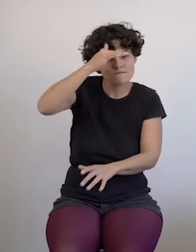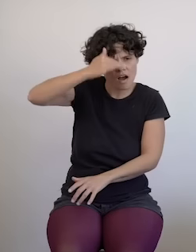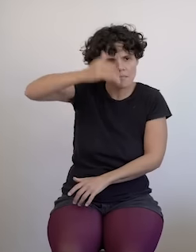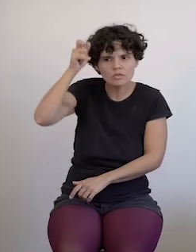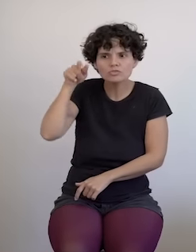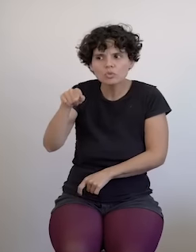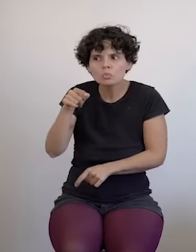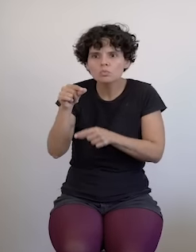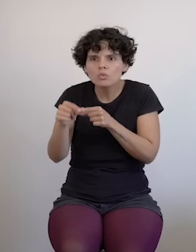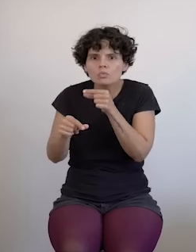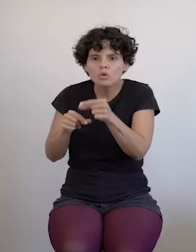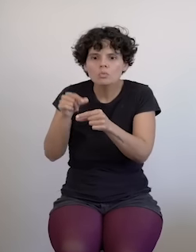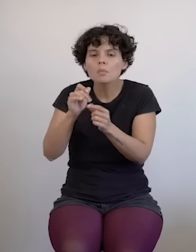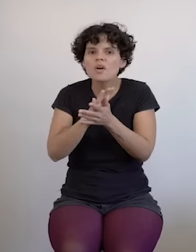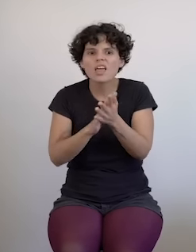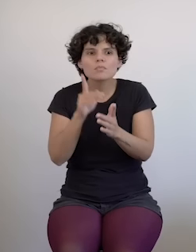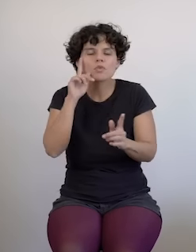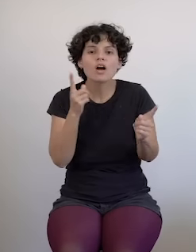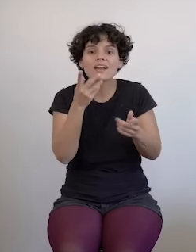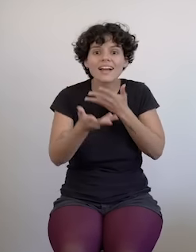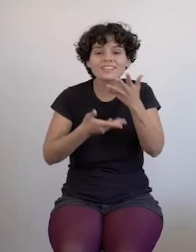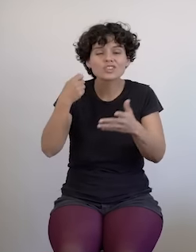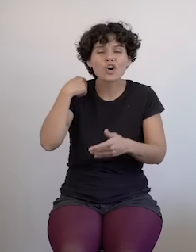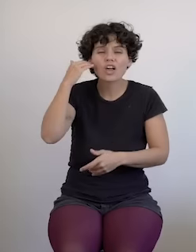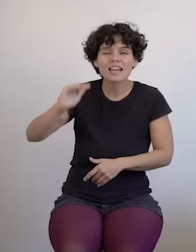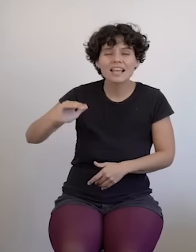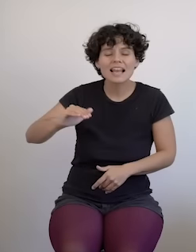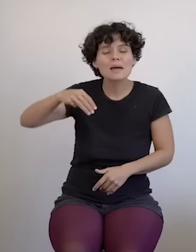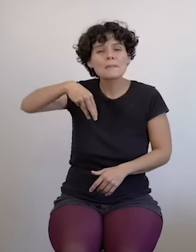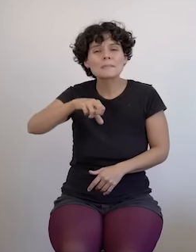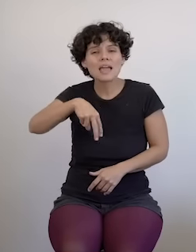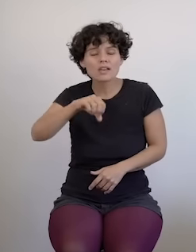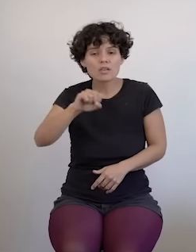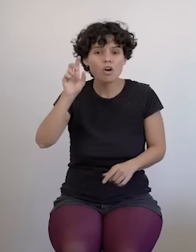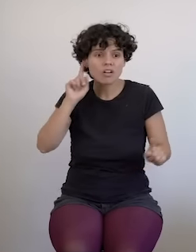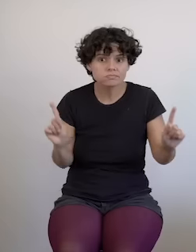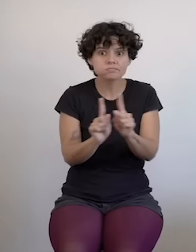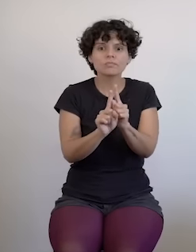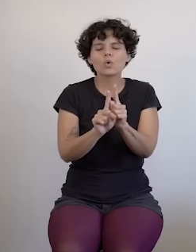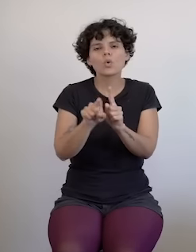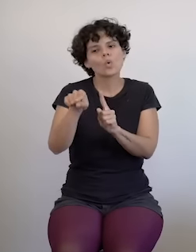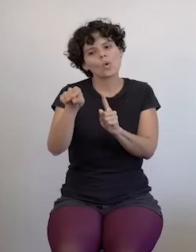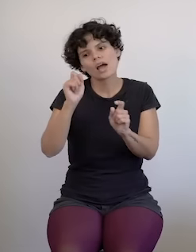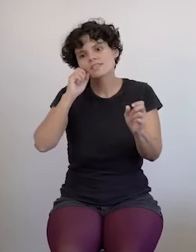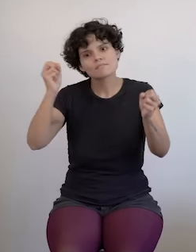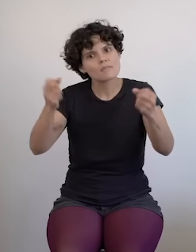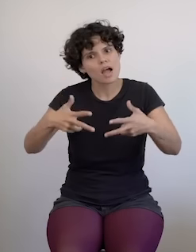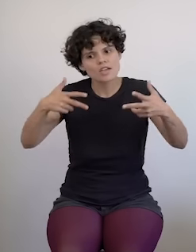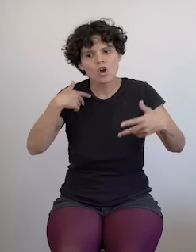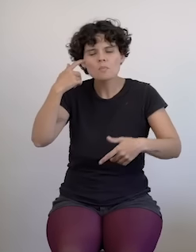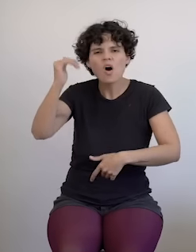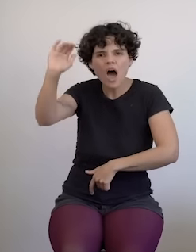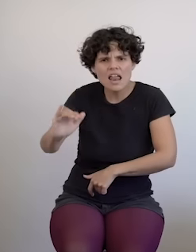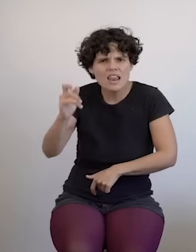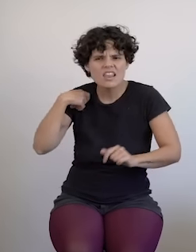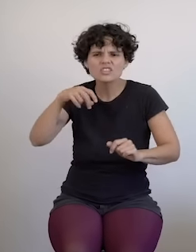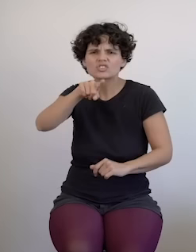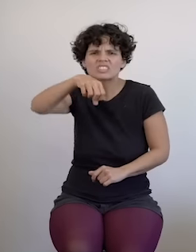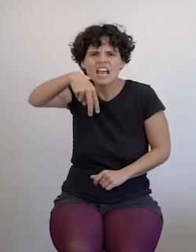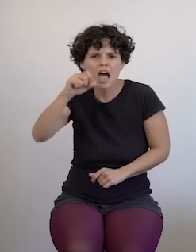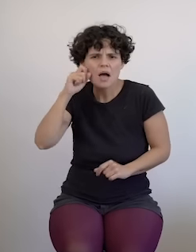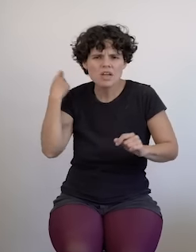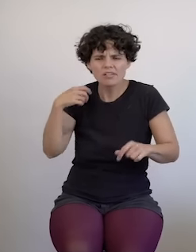popular, pero era lo mismo. Por sí. Eso, cuando hacías la canción con el menor, es como... No, eso yo creo que es algo mágico, yo creo. Al niño que